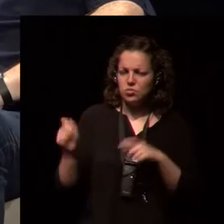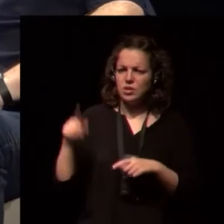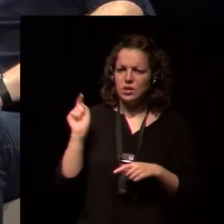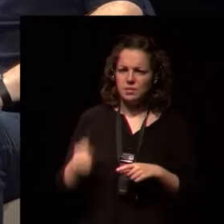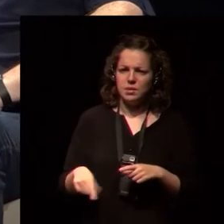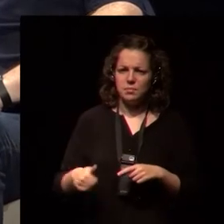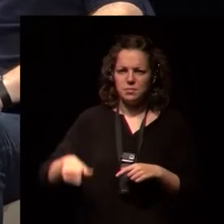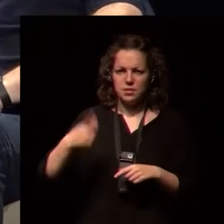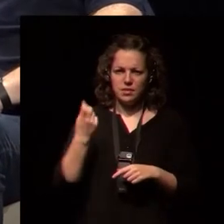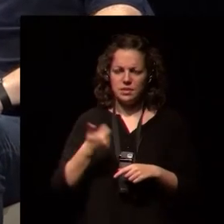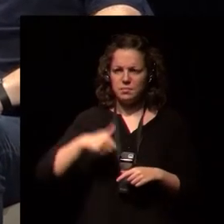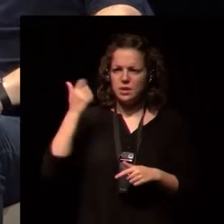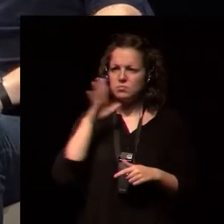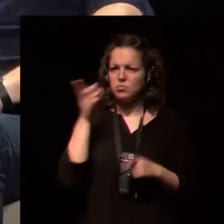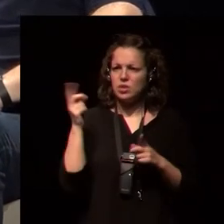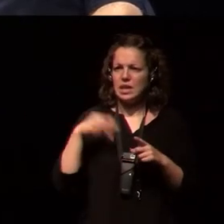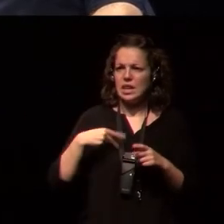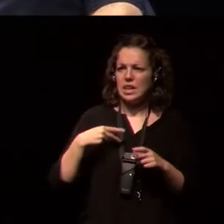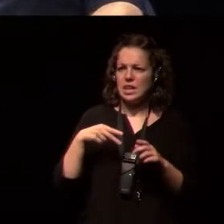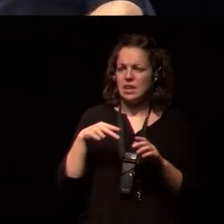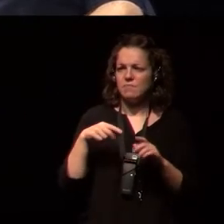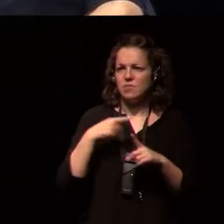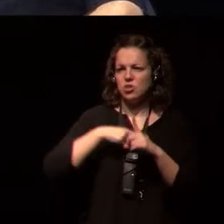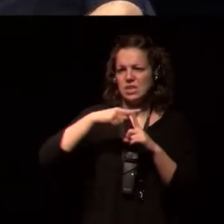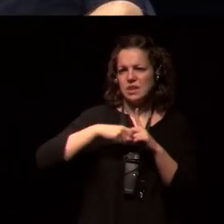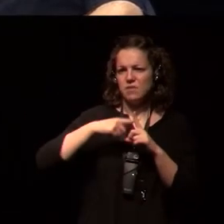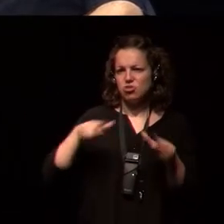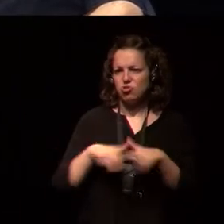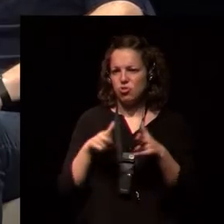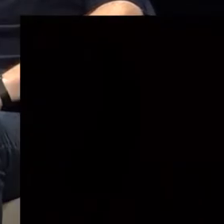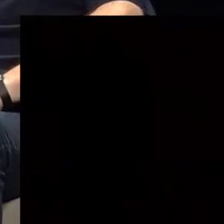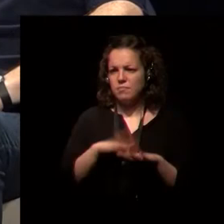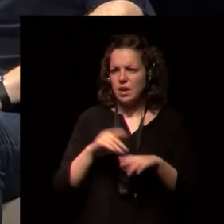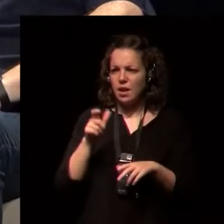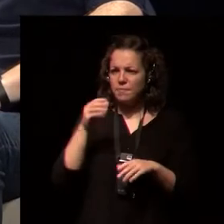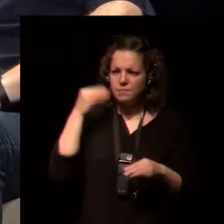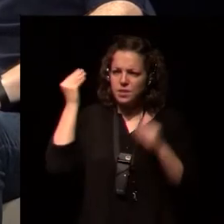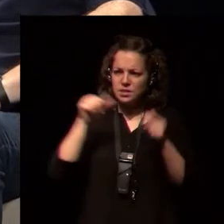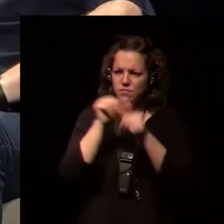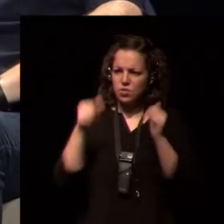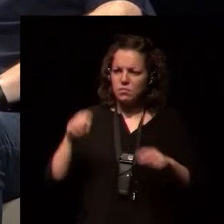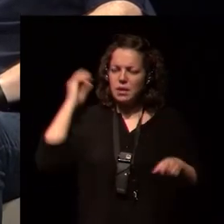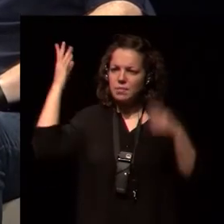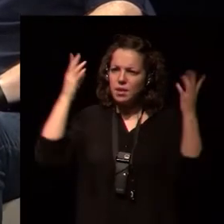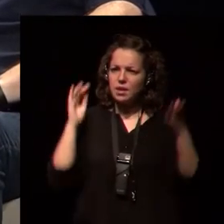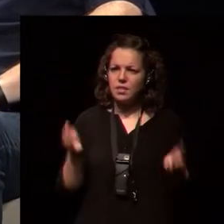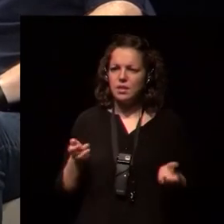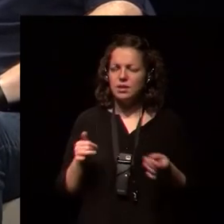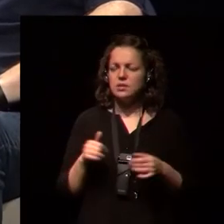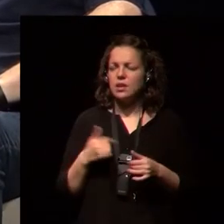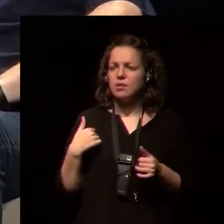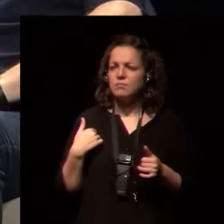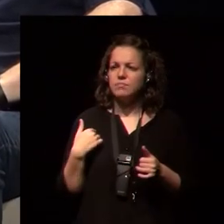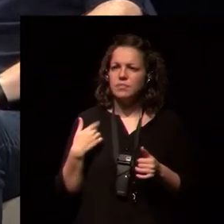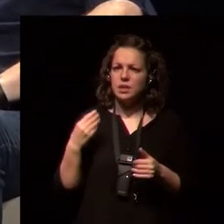de la sociedad que piensen de una manera más creativa e imaginativa. Así que siempre existe